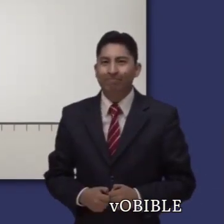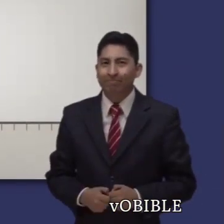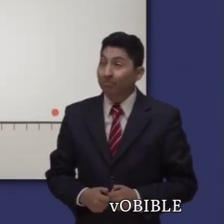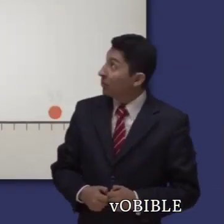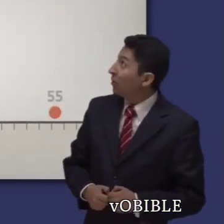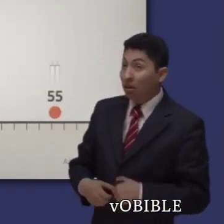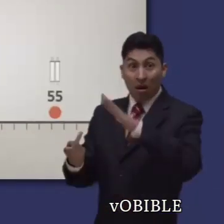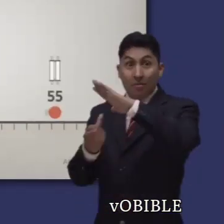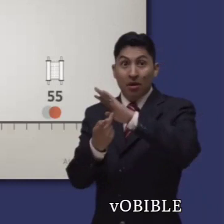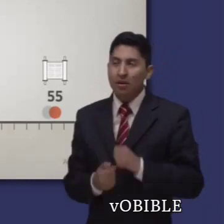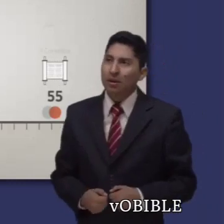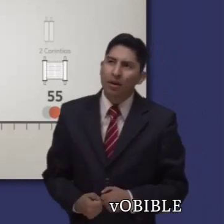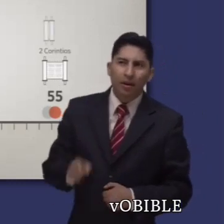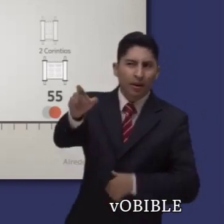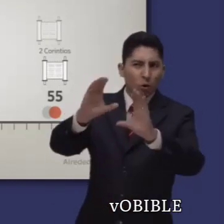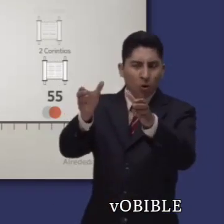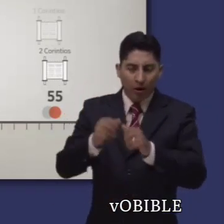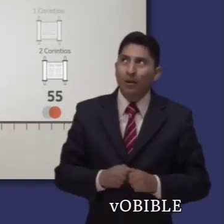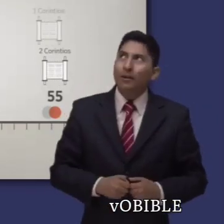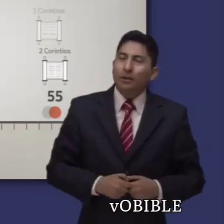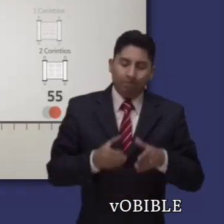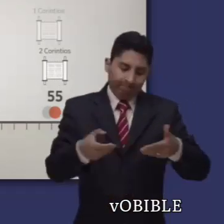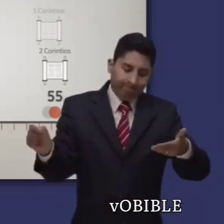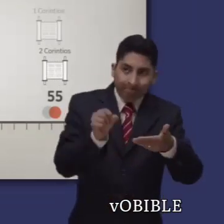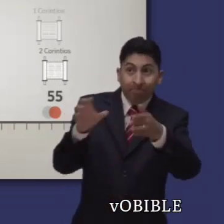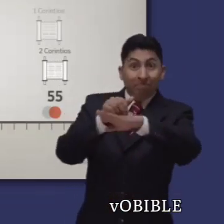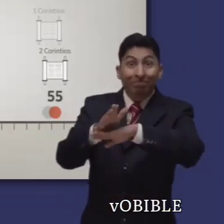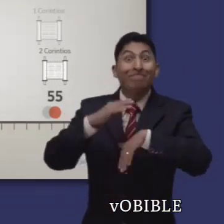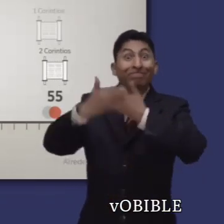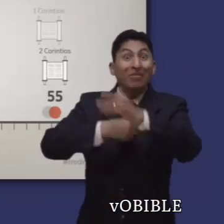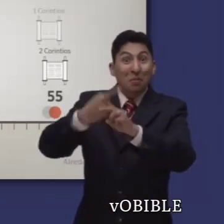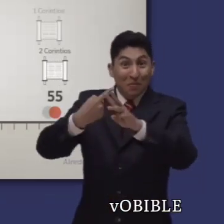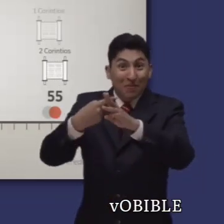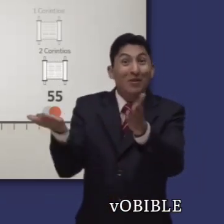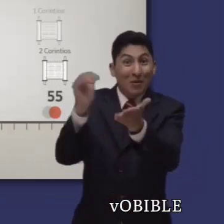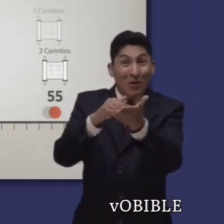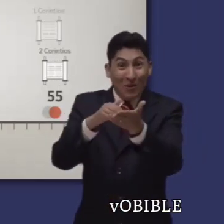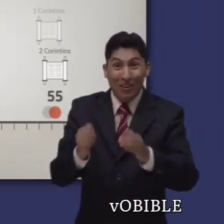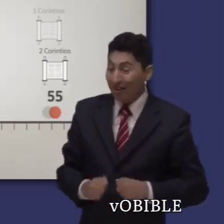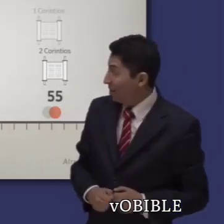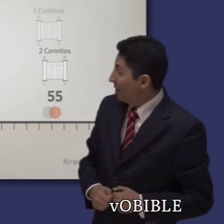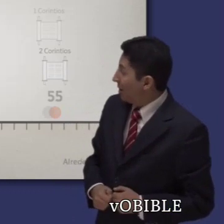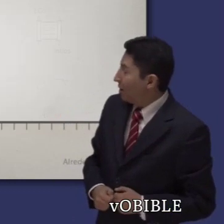Pablo escribió su segunda carta inspirada a los Corintios unos meses después de que recibieran la primera.